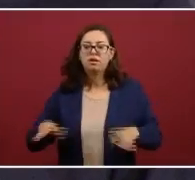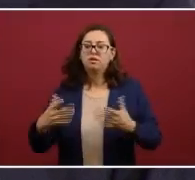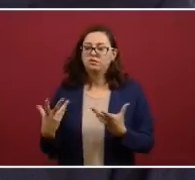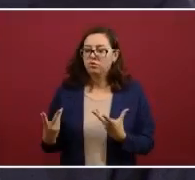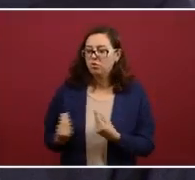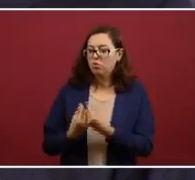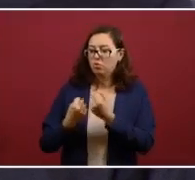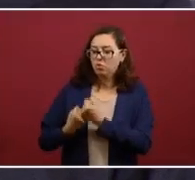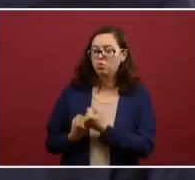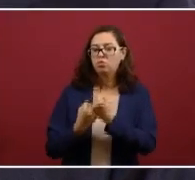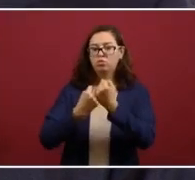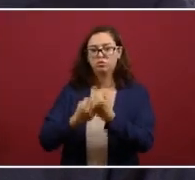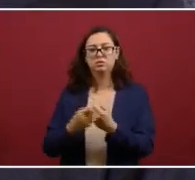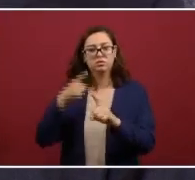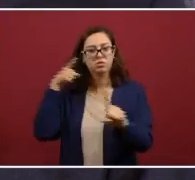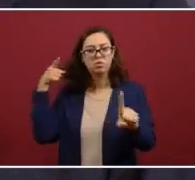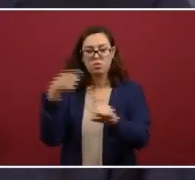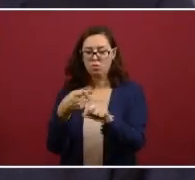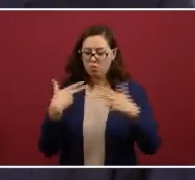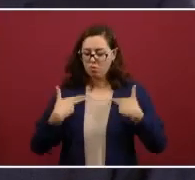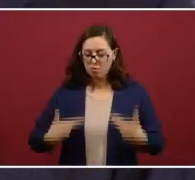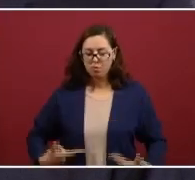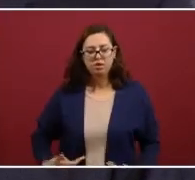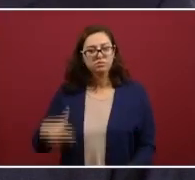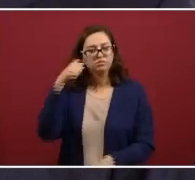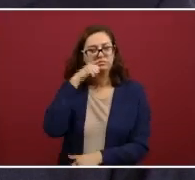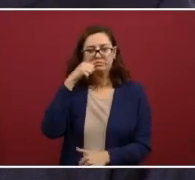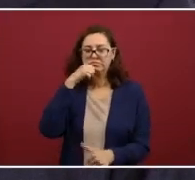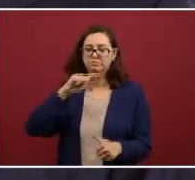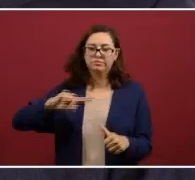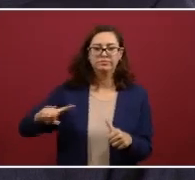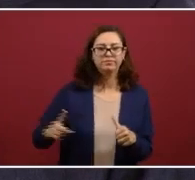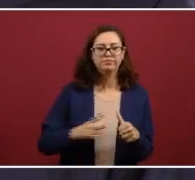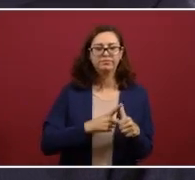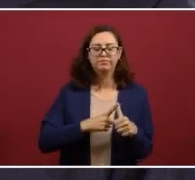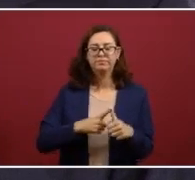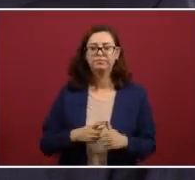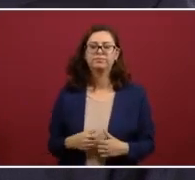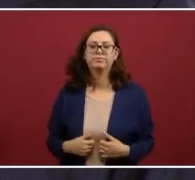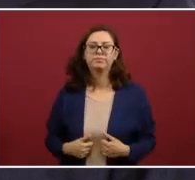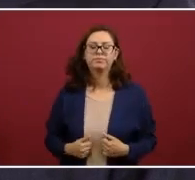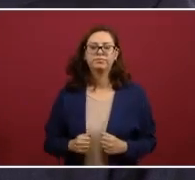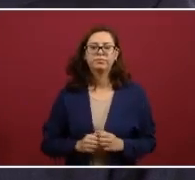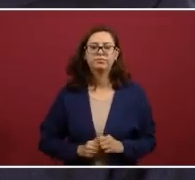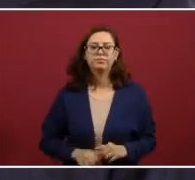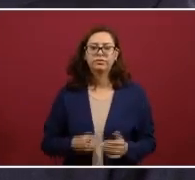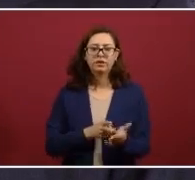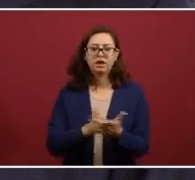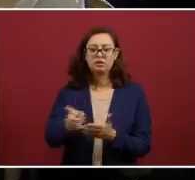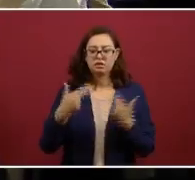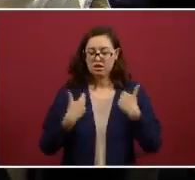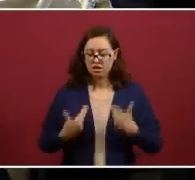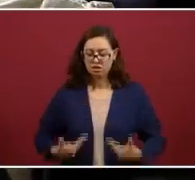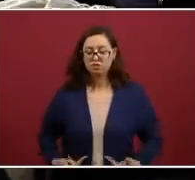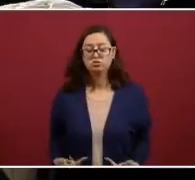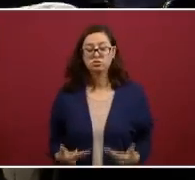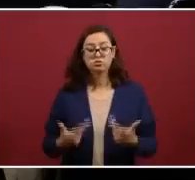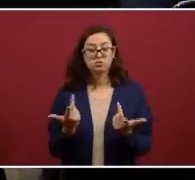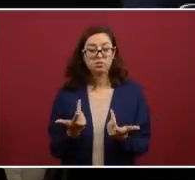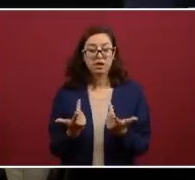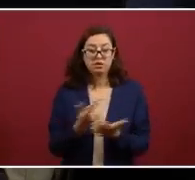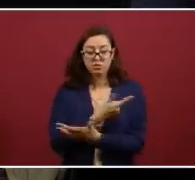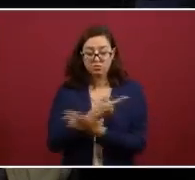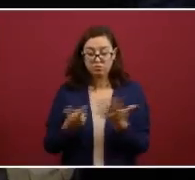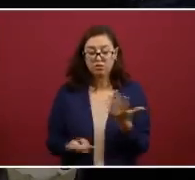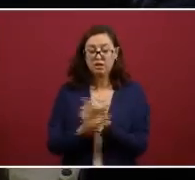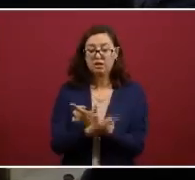con el ser humano en el centro de nuestras preocupaciones. Los derechos humanos y las libertades fundamentales son la base de